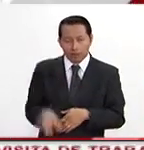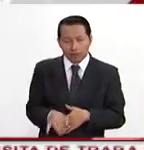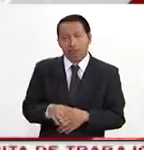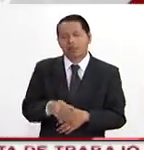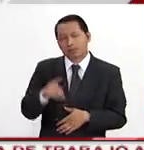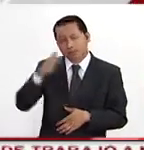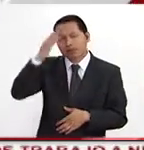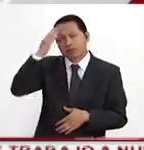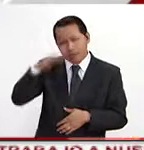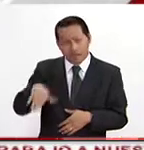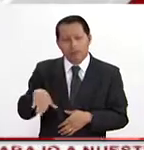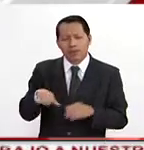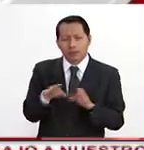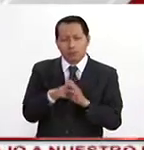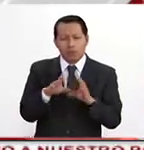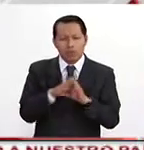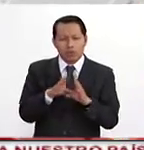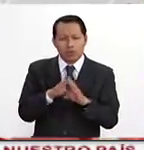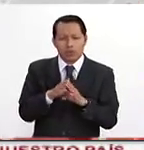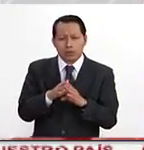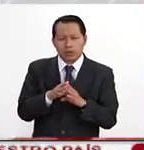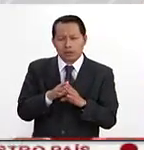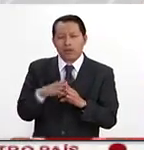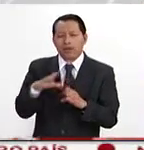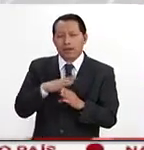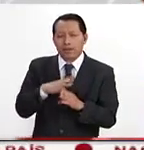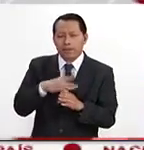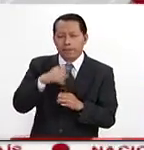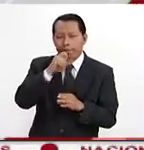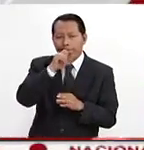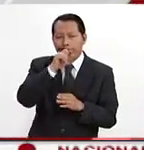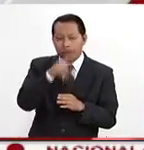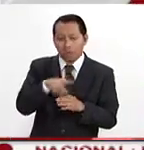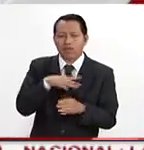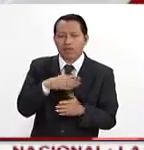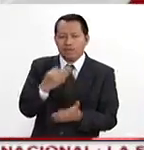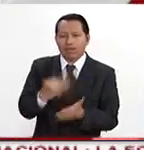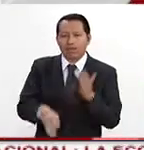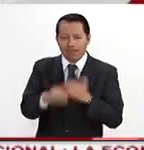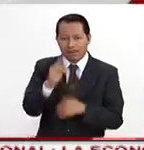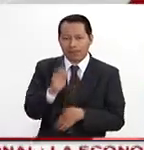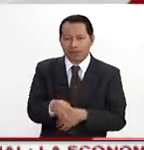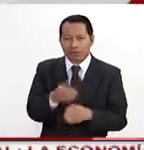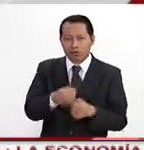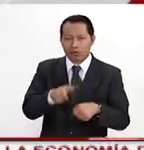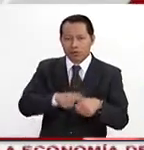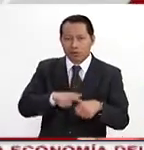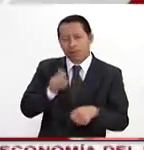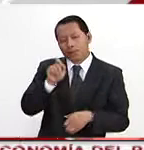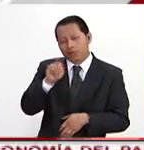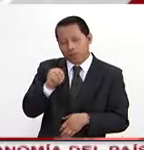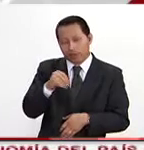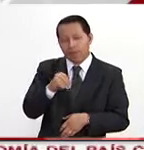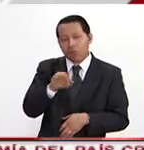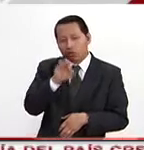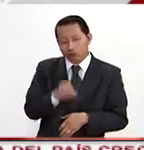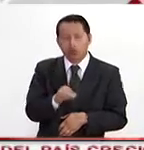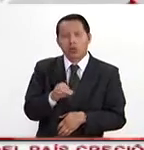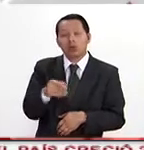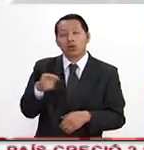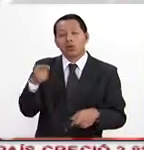si sabemos sabemos que hay una que tenemos la falta de aceptación social 29% burlas